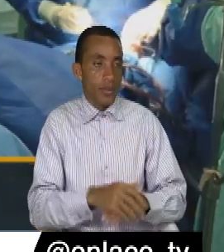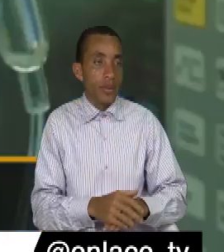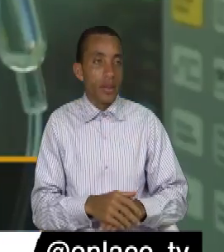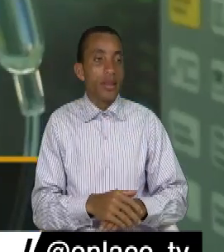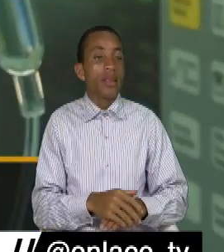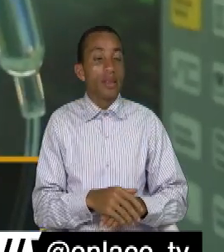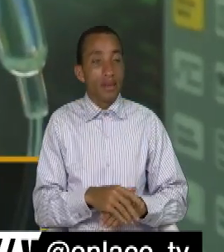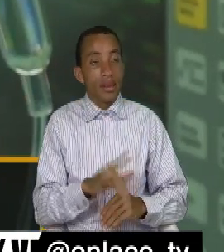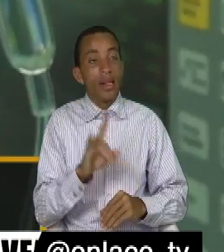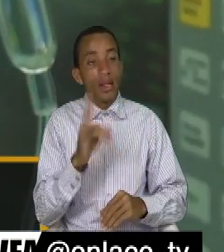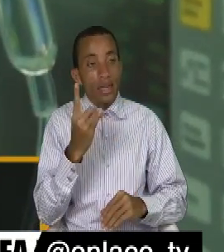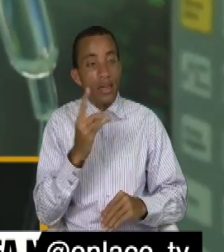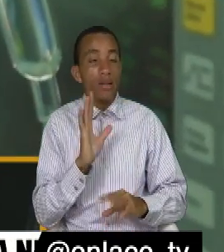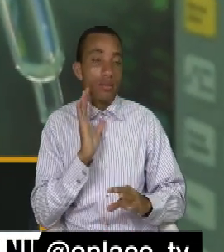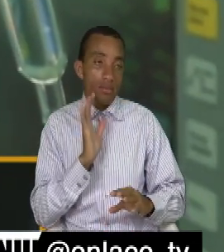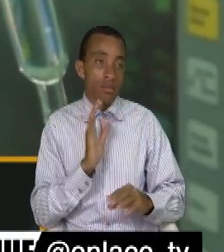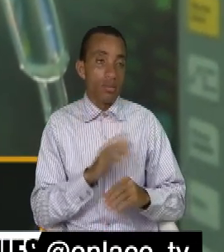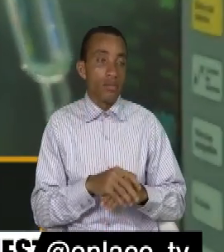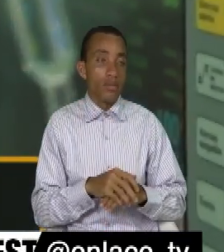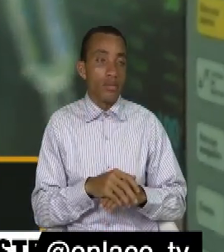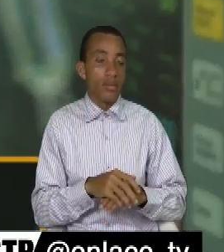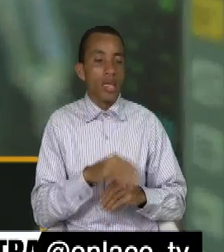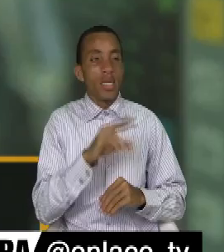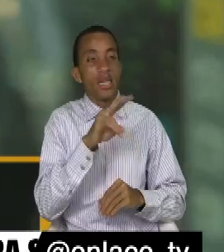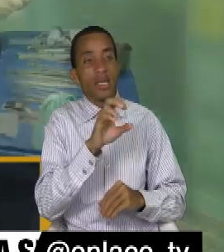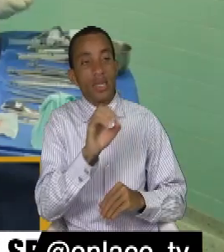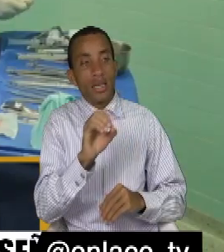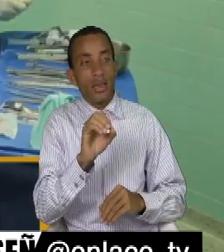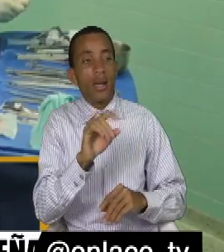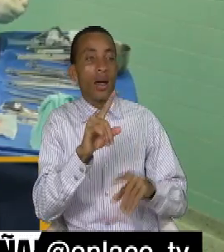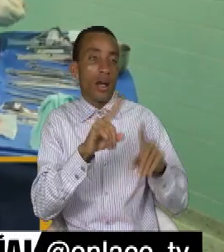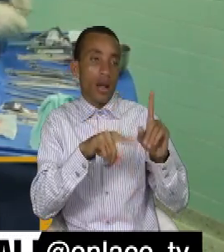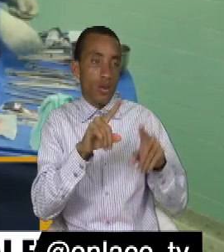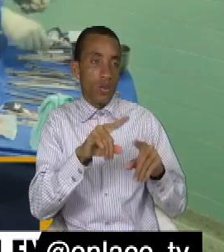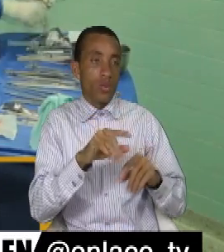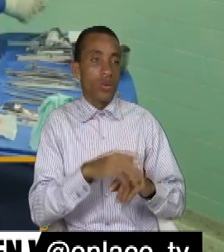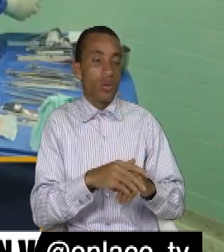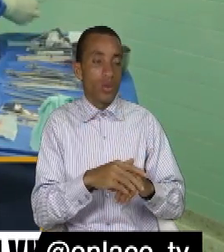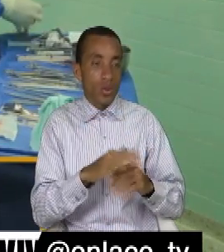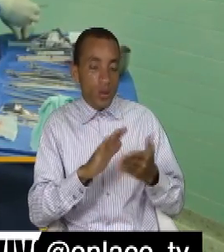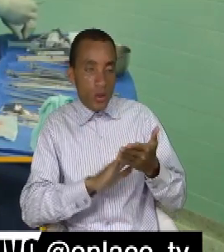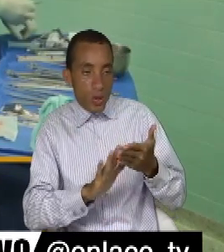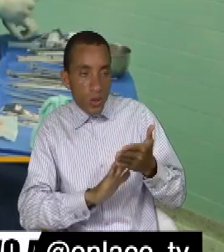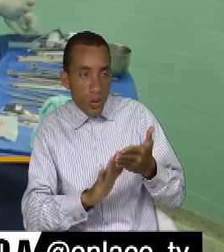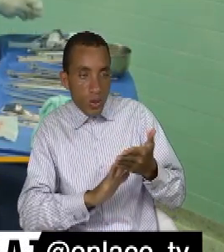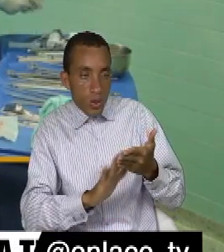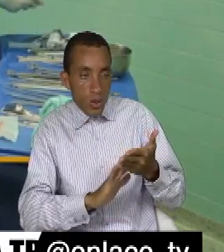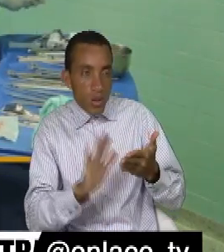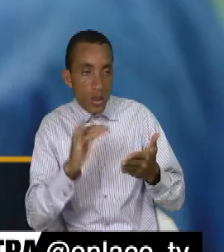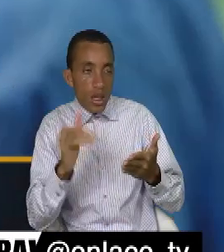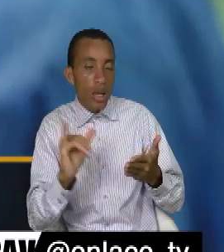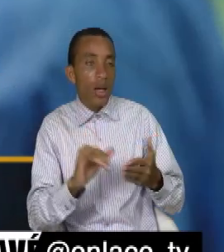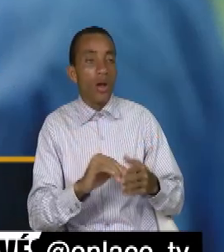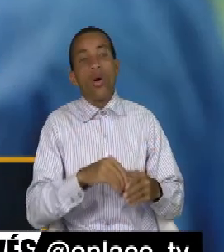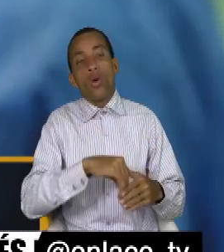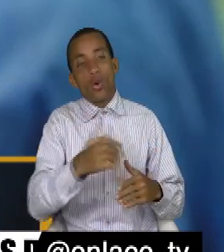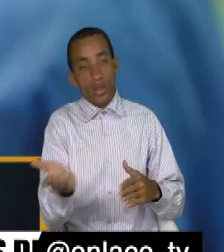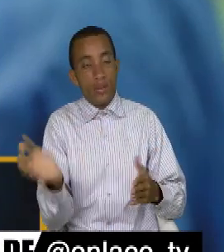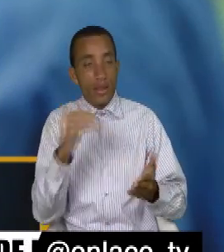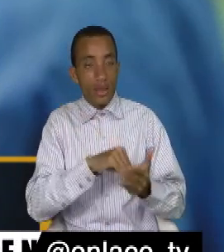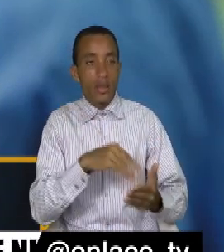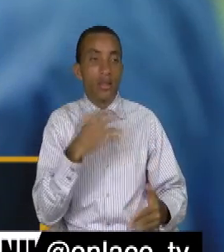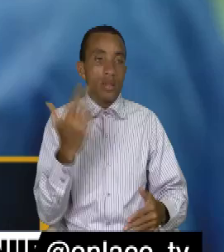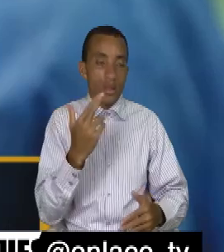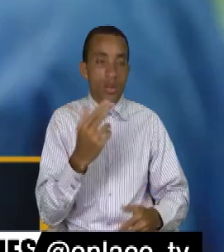algo que está incidiendo. De hecho, de estos 70 peladitos ya hay unos que se le han corregido y son niños que se les va a hacer una segunda o tercera